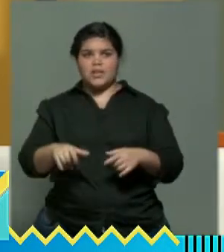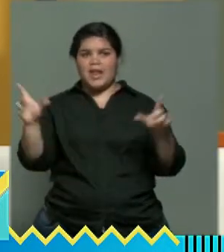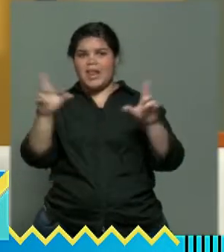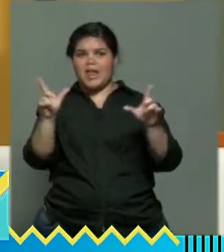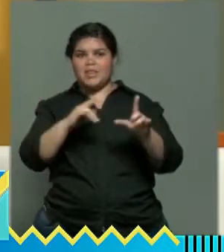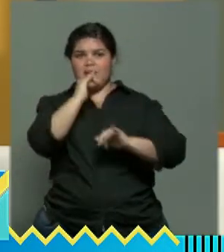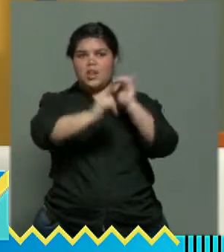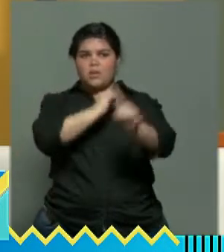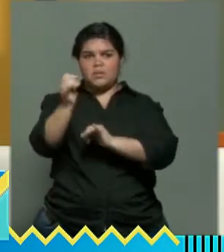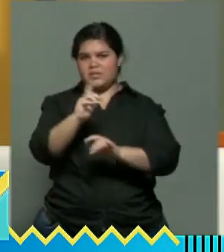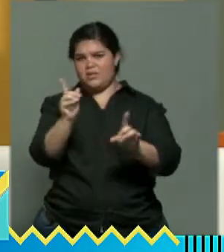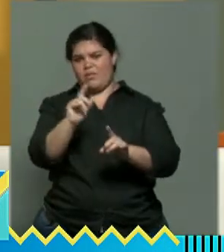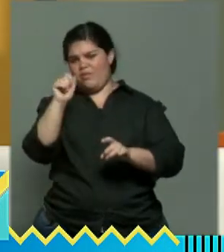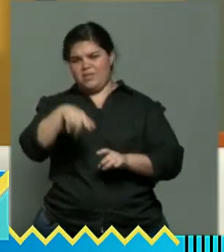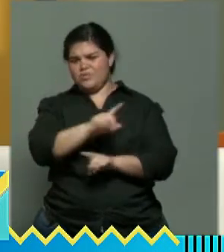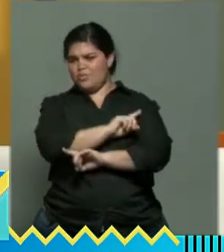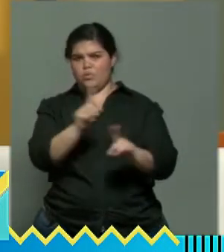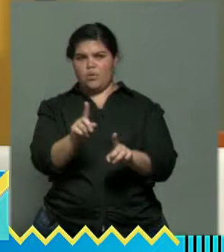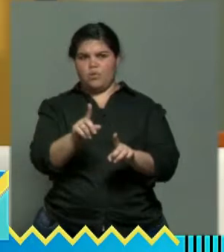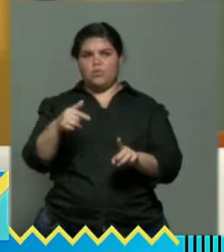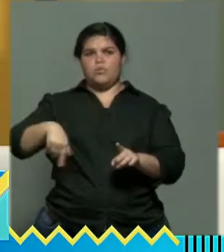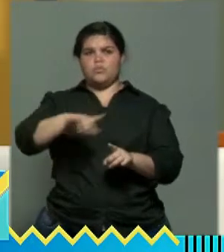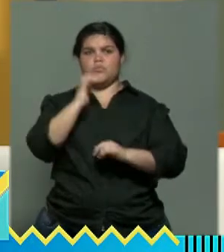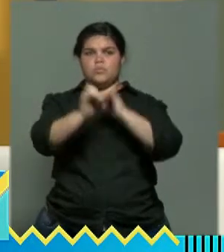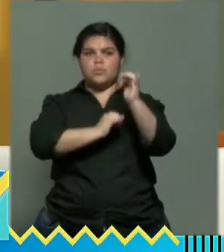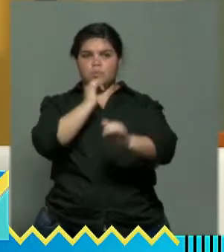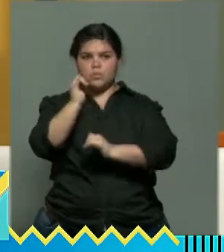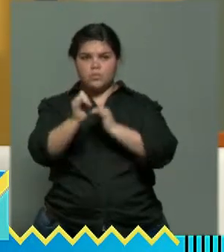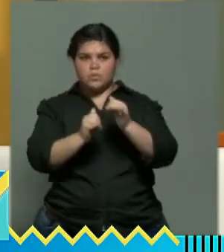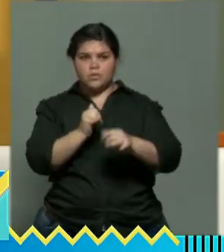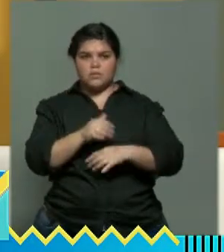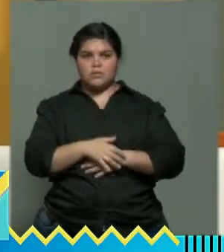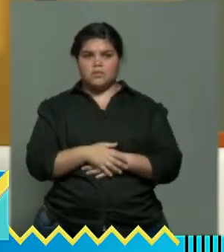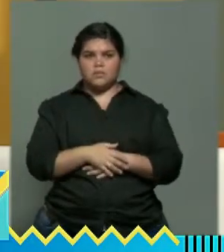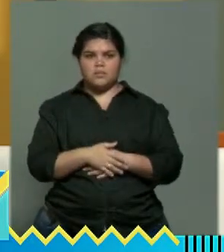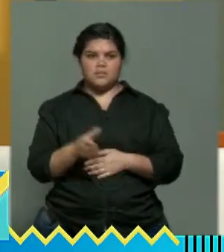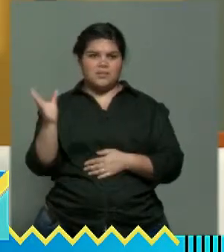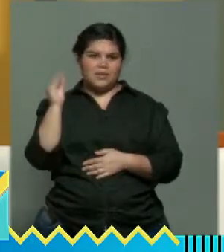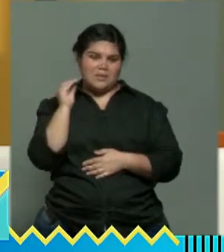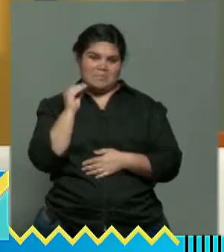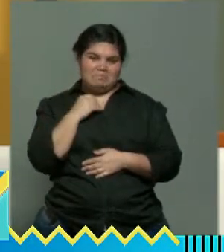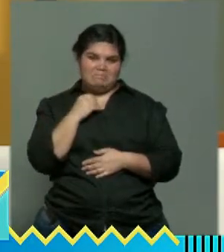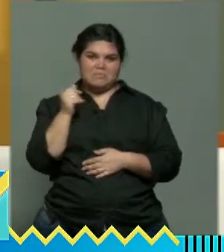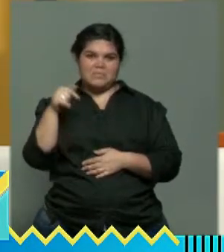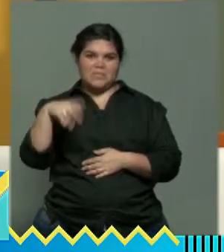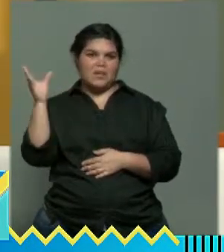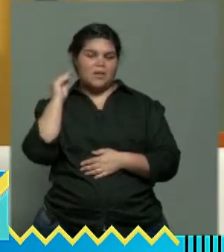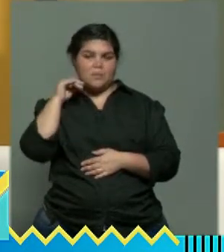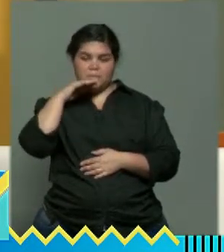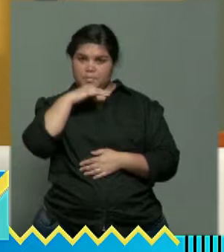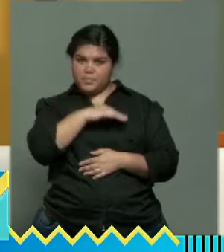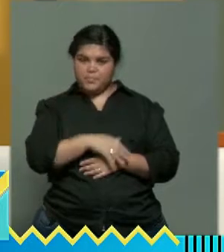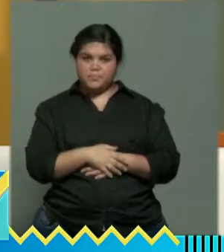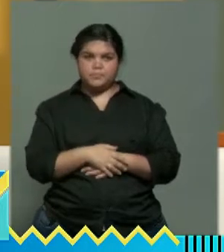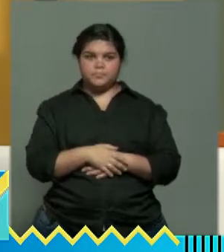Por eso nosotros estamos acostumbrados a leer 2 o 3 diarios y creer que nos dicen que hay un minuto para el final. Sí, sí. Estamos como el partido. Voy a apurar. Me parece que